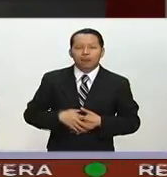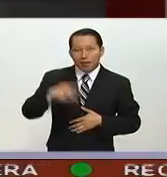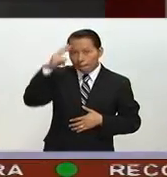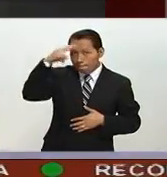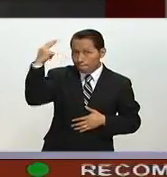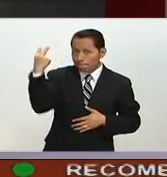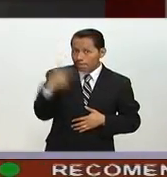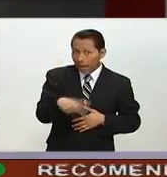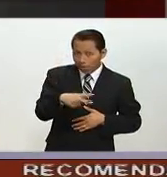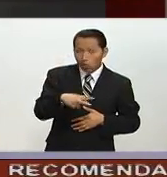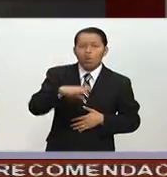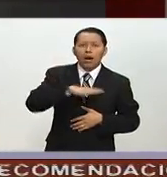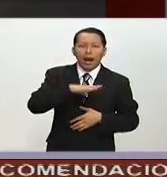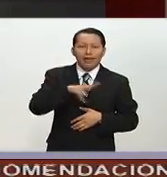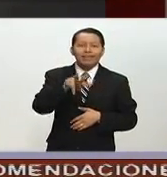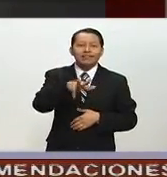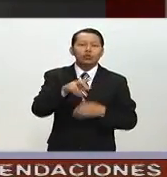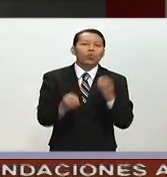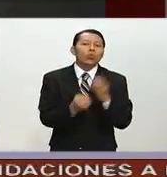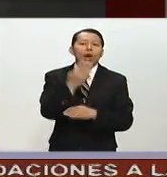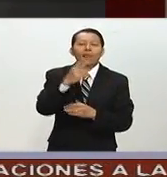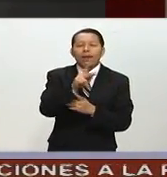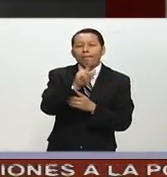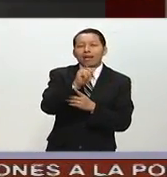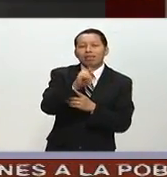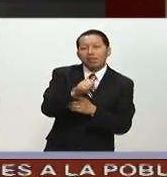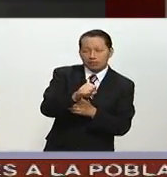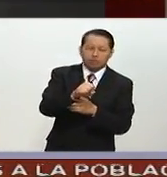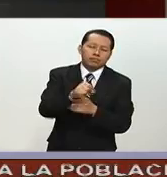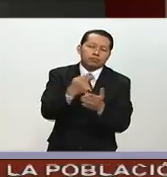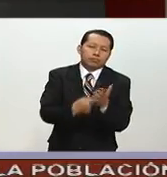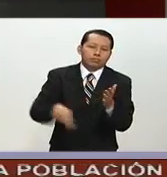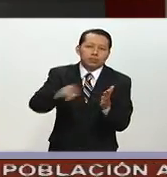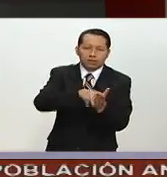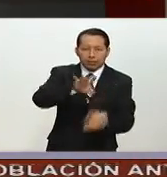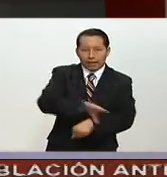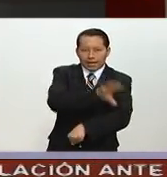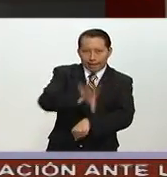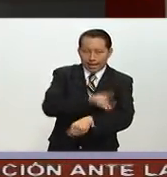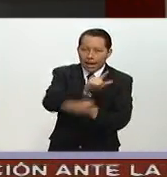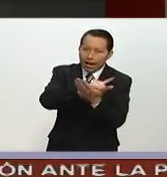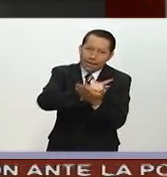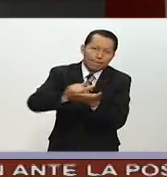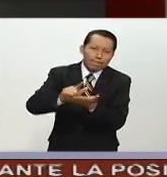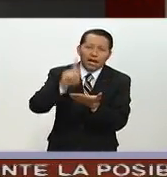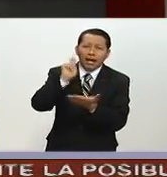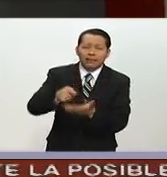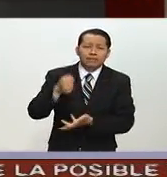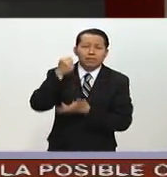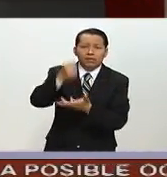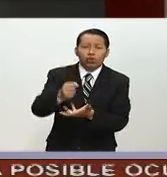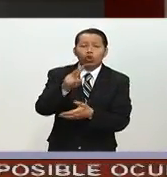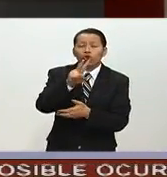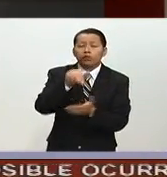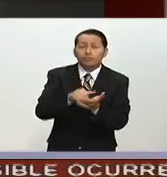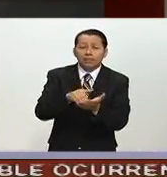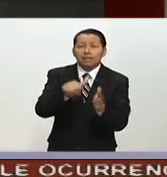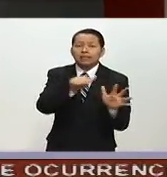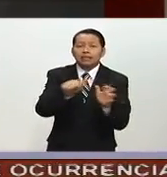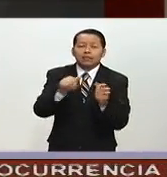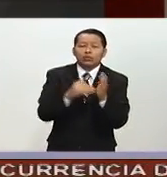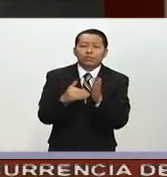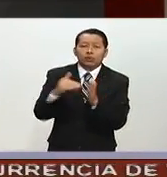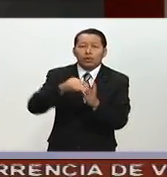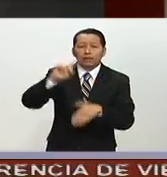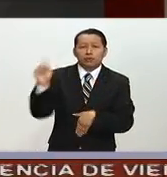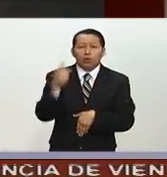México va a contar con 18 nuevas plantas de energía limpia que significarán una inversión de 2.600